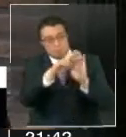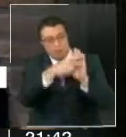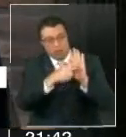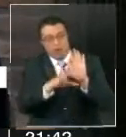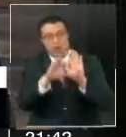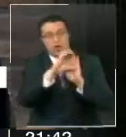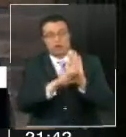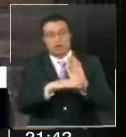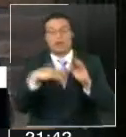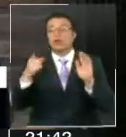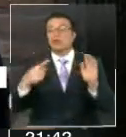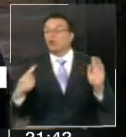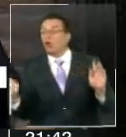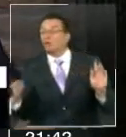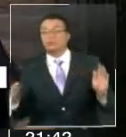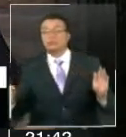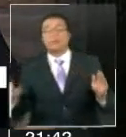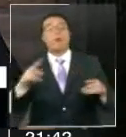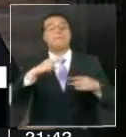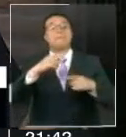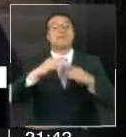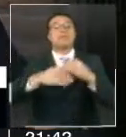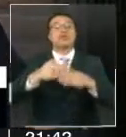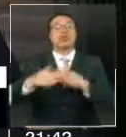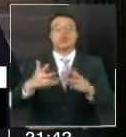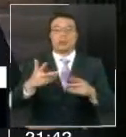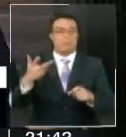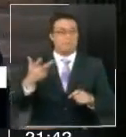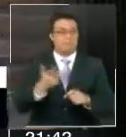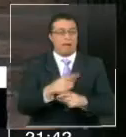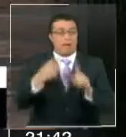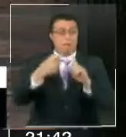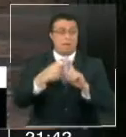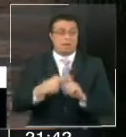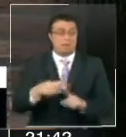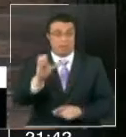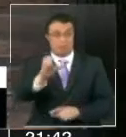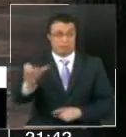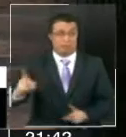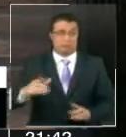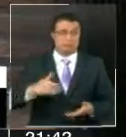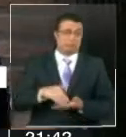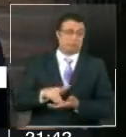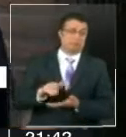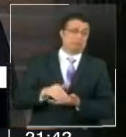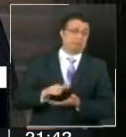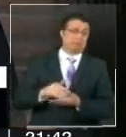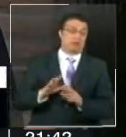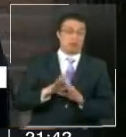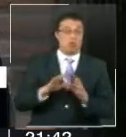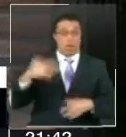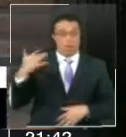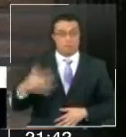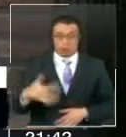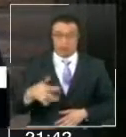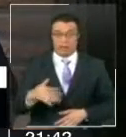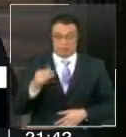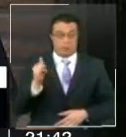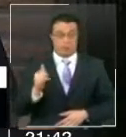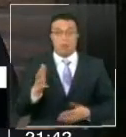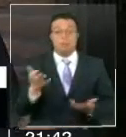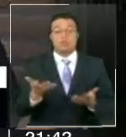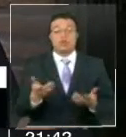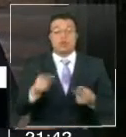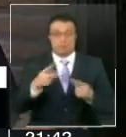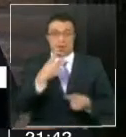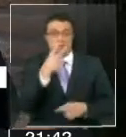por otro lado inicia un proceso que ha tenido muy poco éxito en la participación de la gente, que va a ser muy importante, porque cuando uno